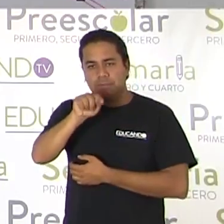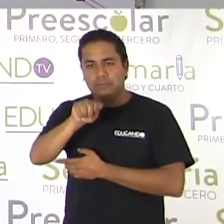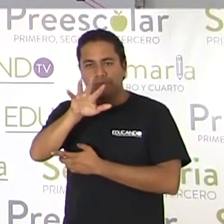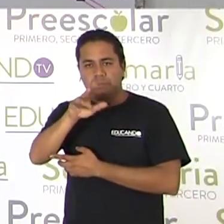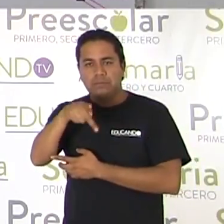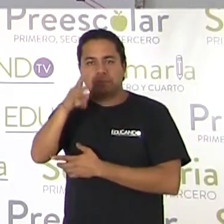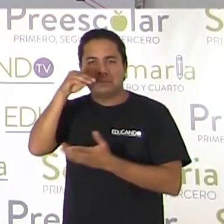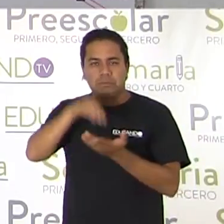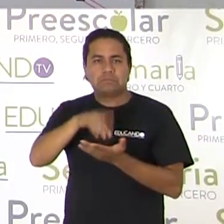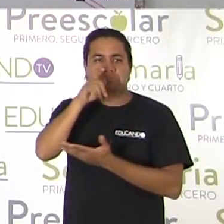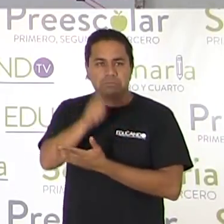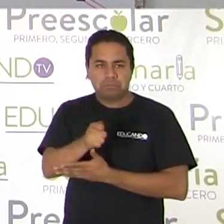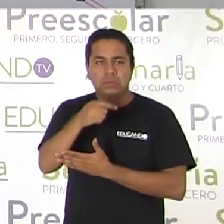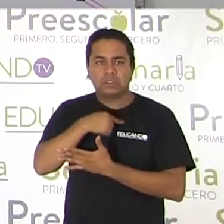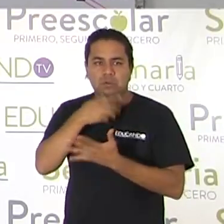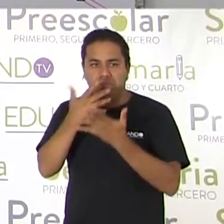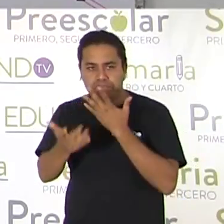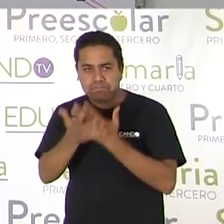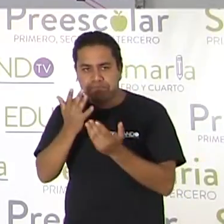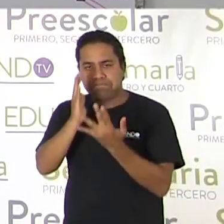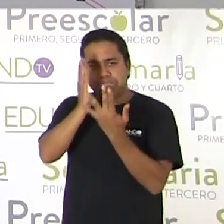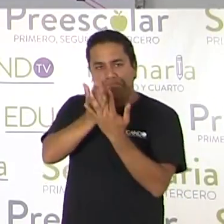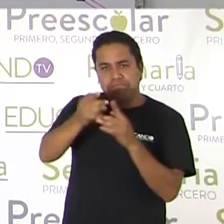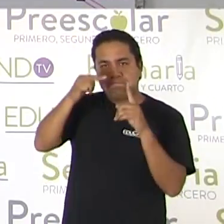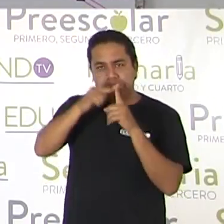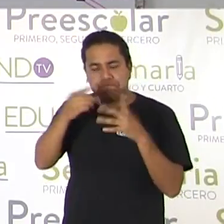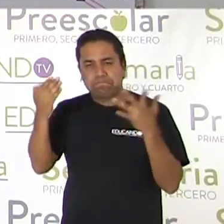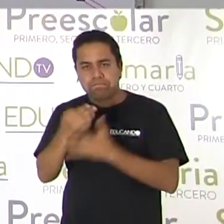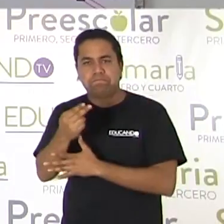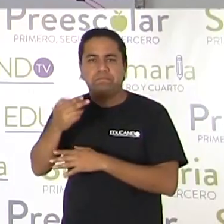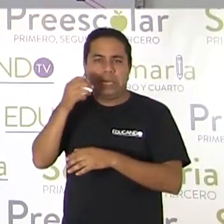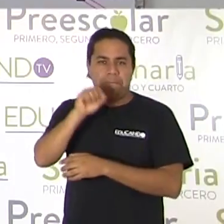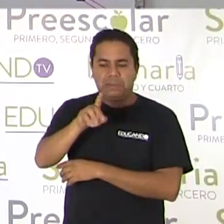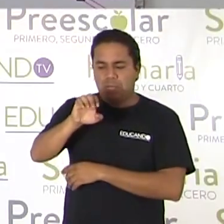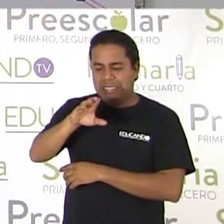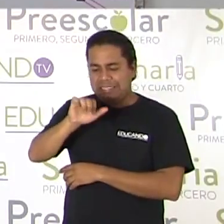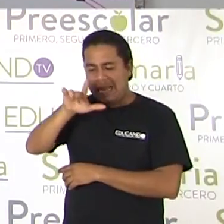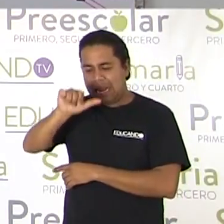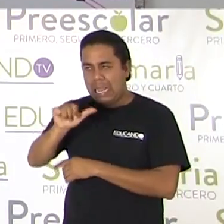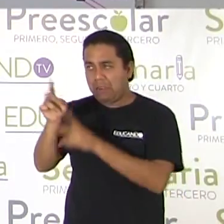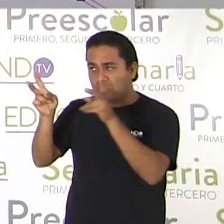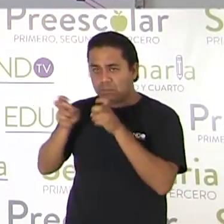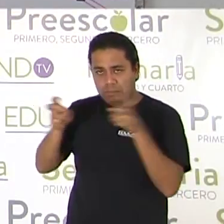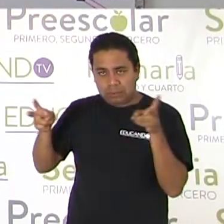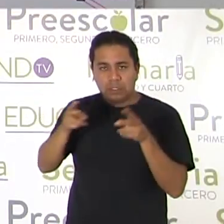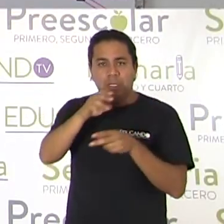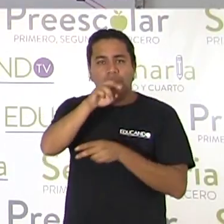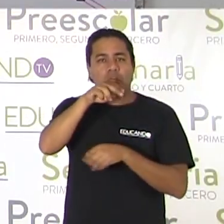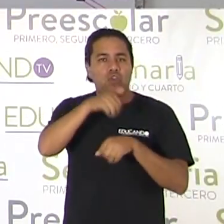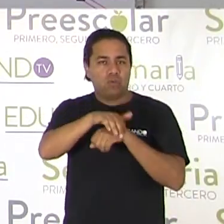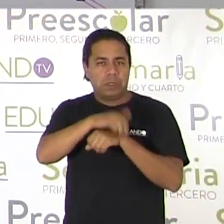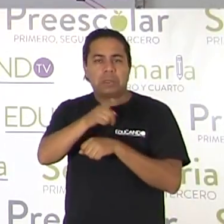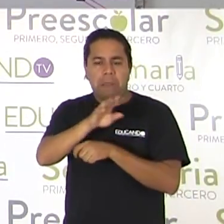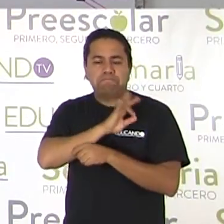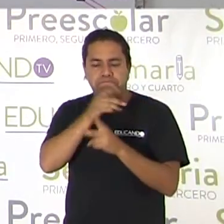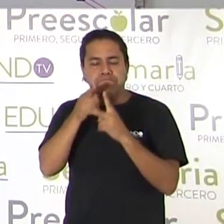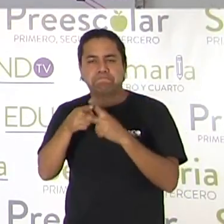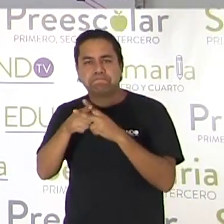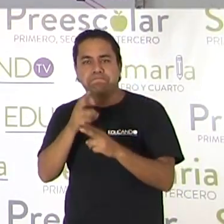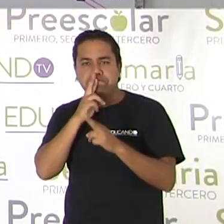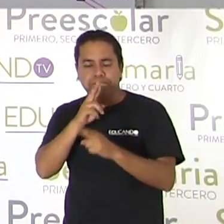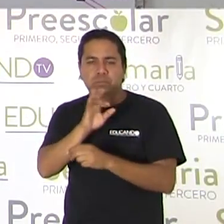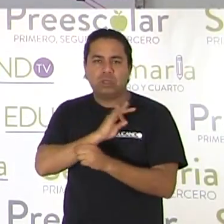Es decir, desarrollando ya esos algoritmos y utilizando la escala numérica, pudimos resolver este problema y calcular